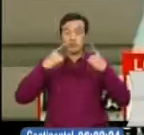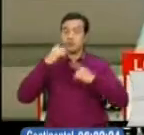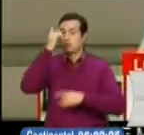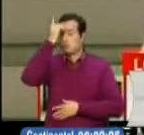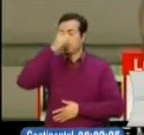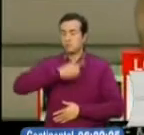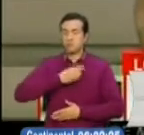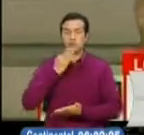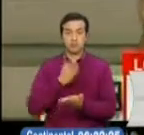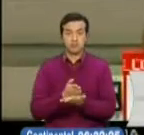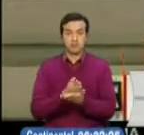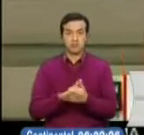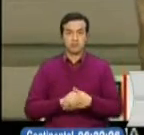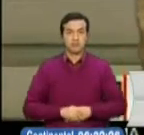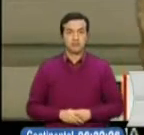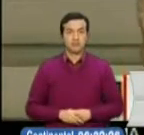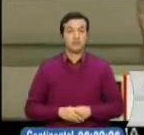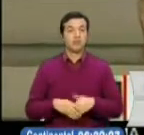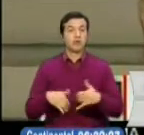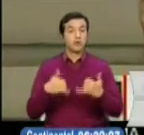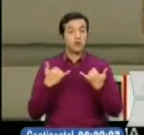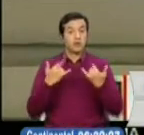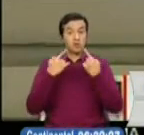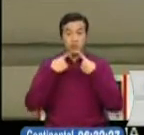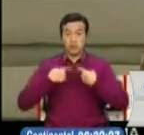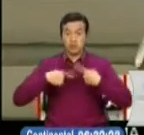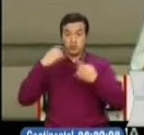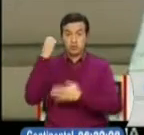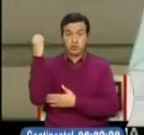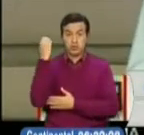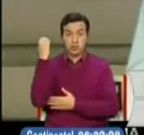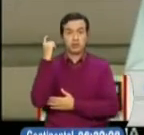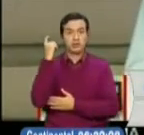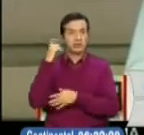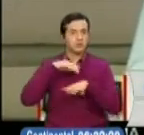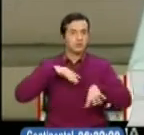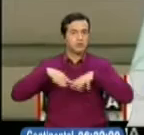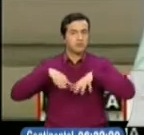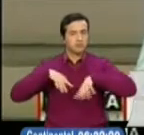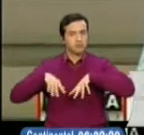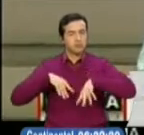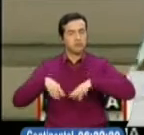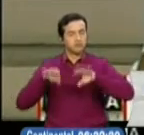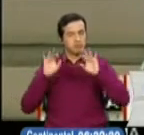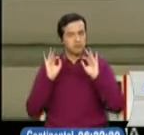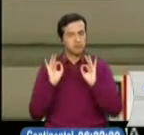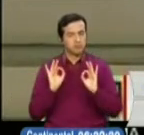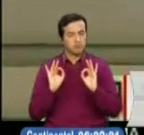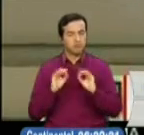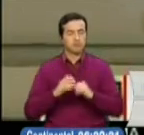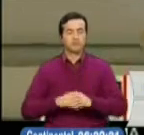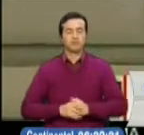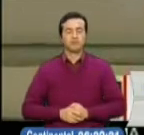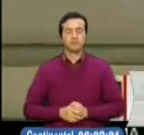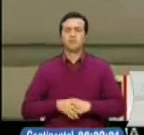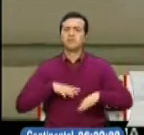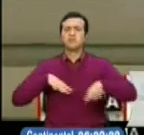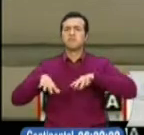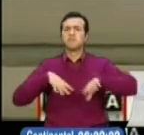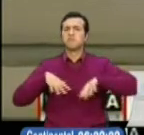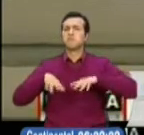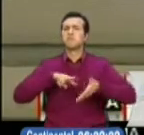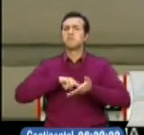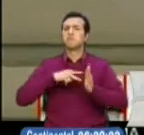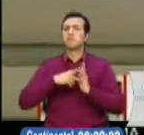prevención. Pero ahora, además de la declaración de emergencia, necesitamos actuar. Y actuar